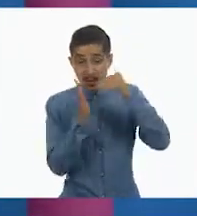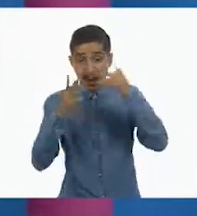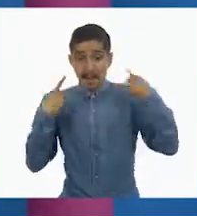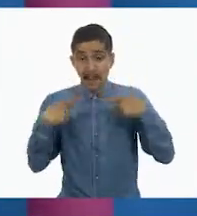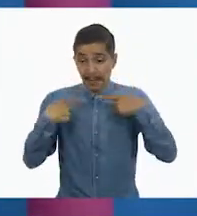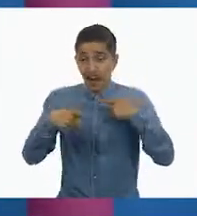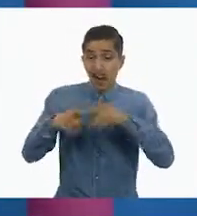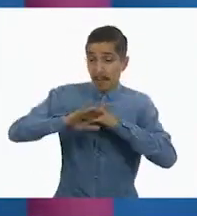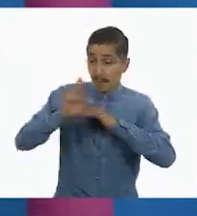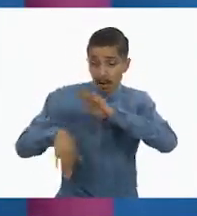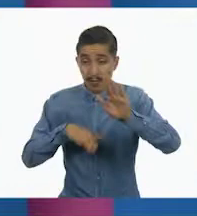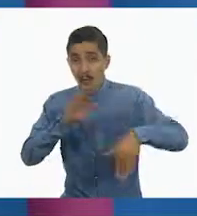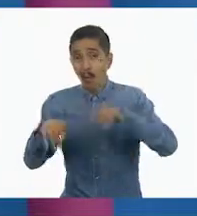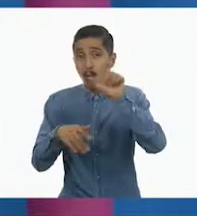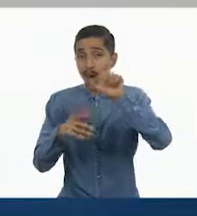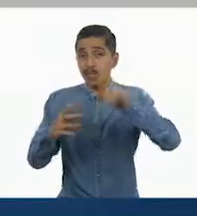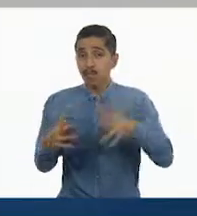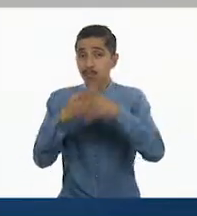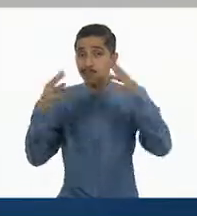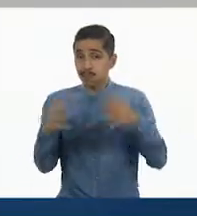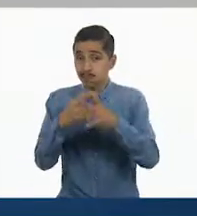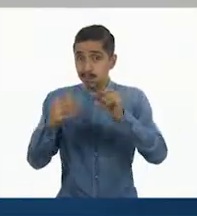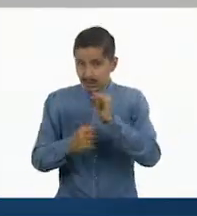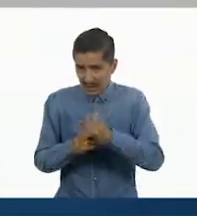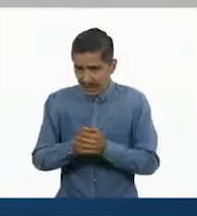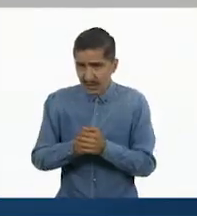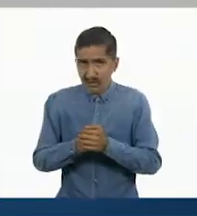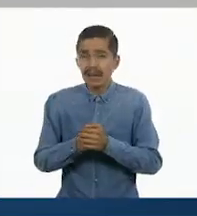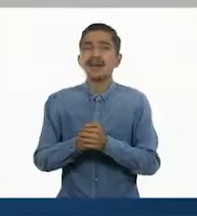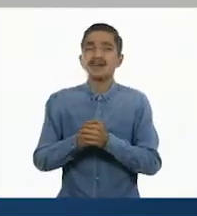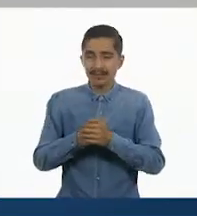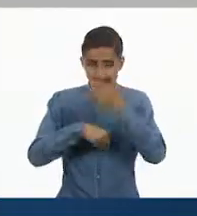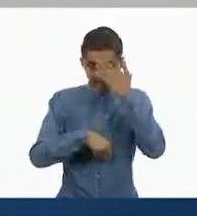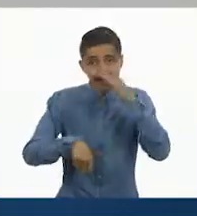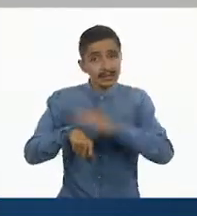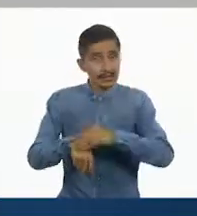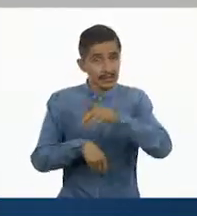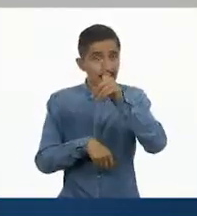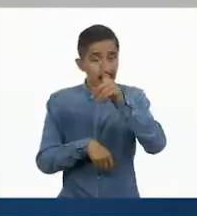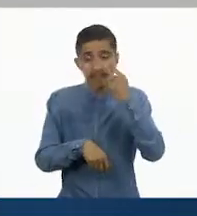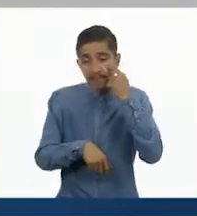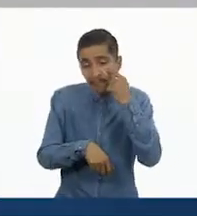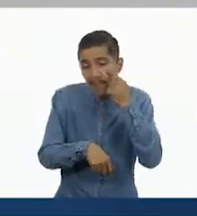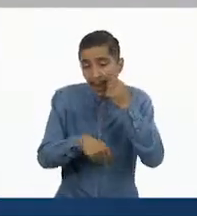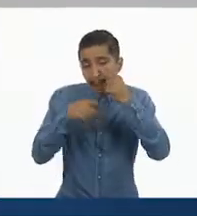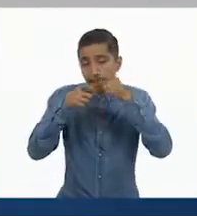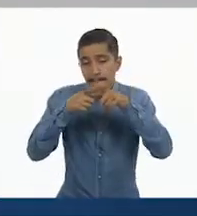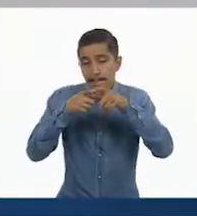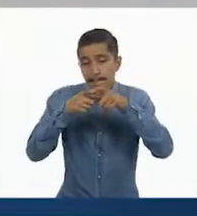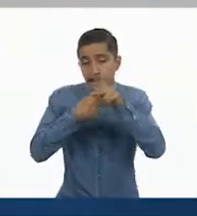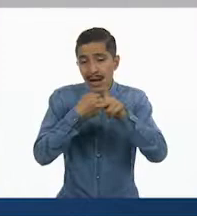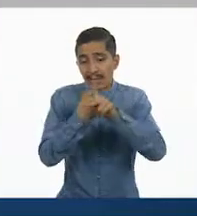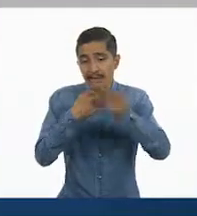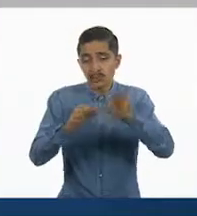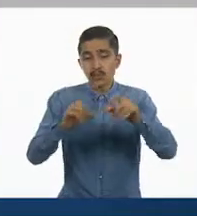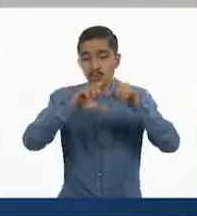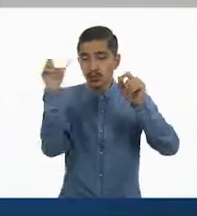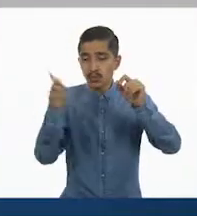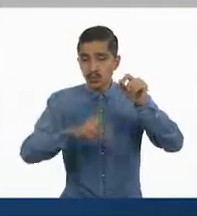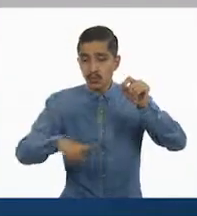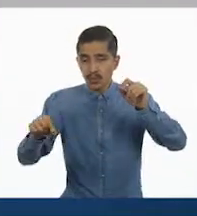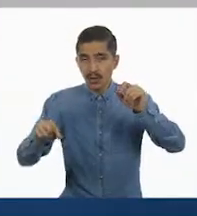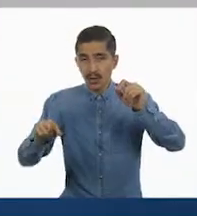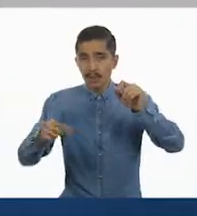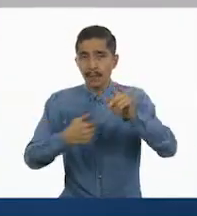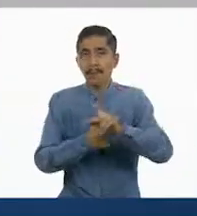que murieron durante la guerra? Bueno, tenemos que tomar en cuenta que el tamaño de la población de un país depende pues,